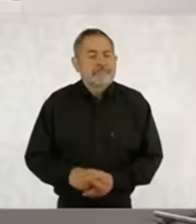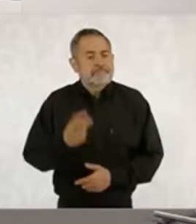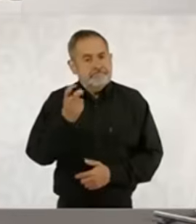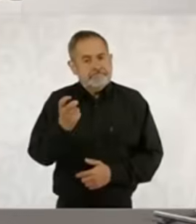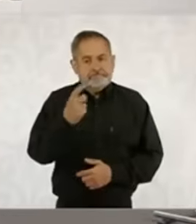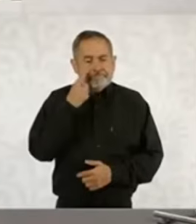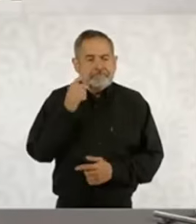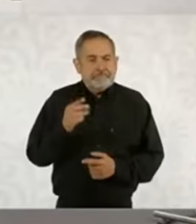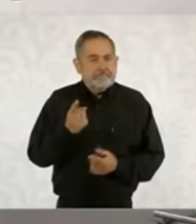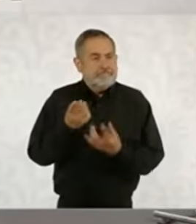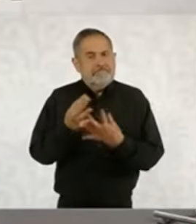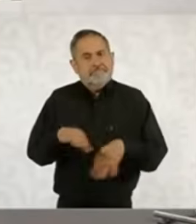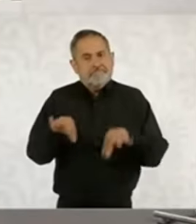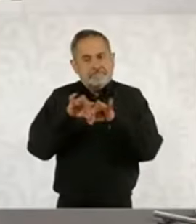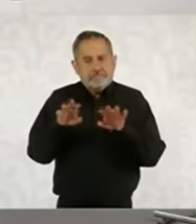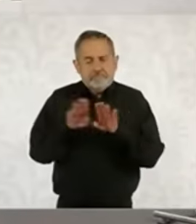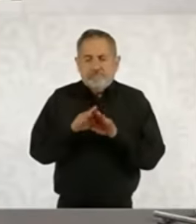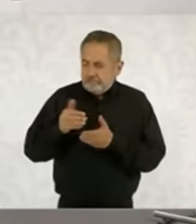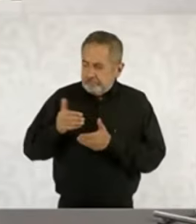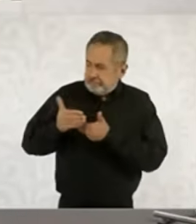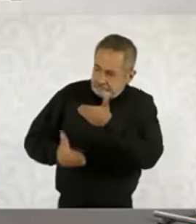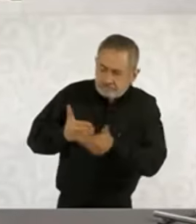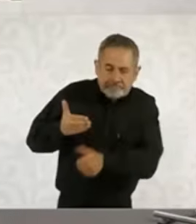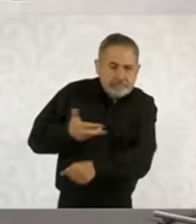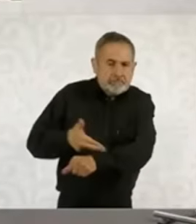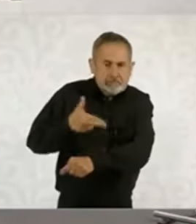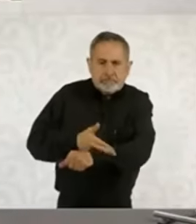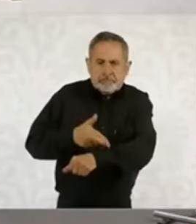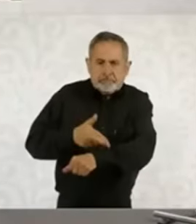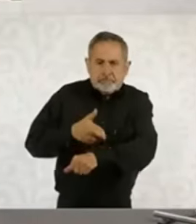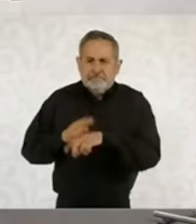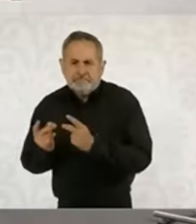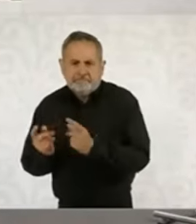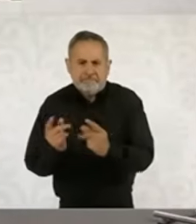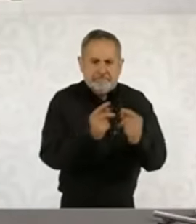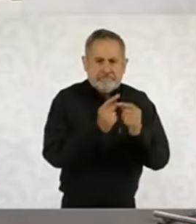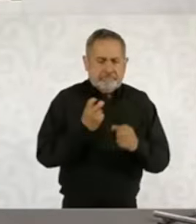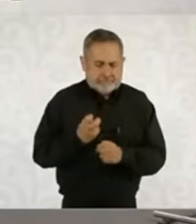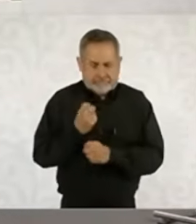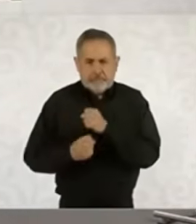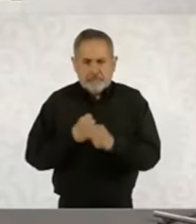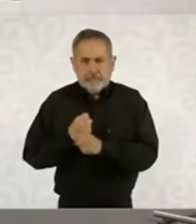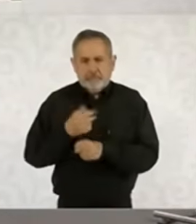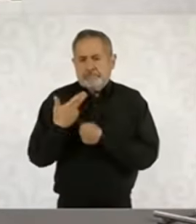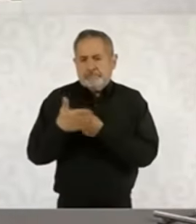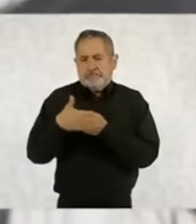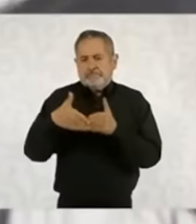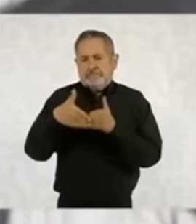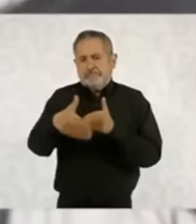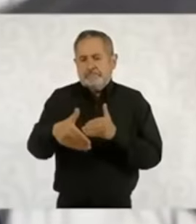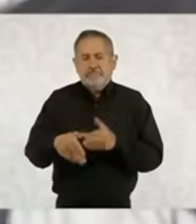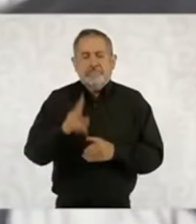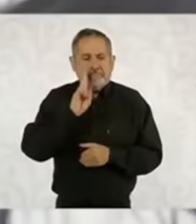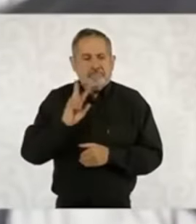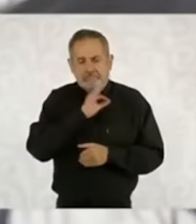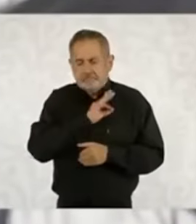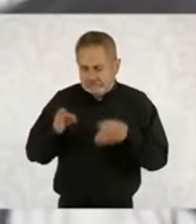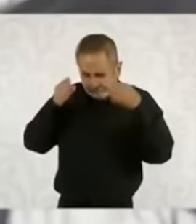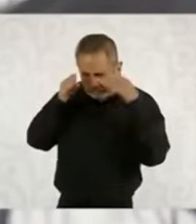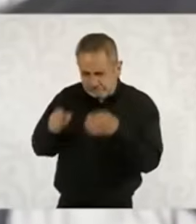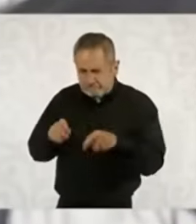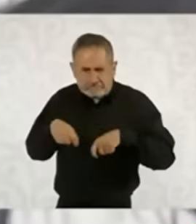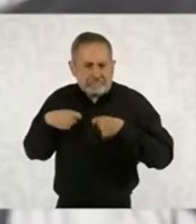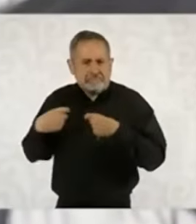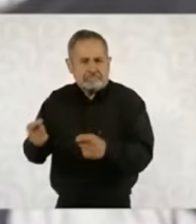relevancia de tener este avance mucho más dinámico este año, de modo que en los siguientes años nos podamos concentrar